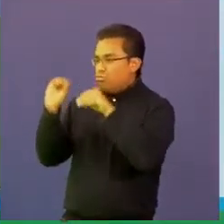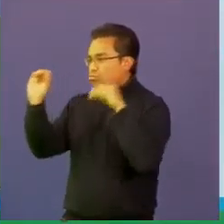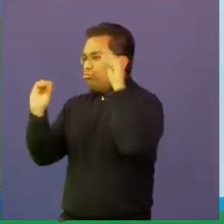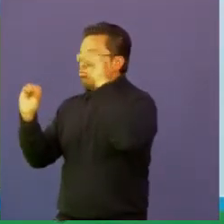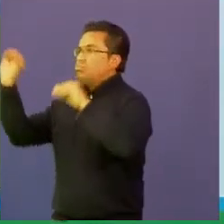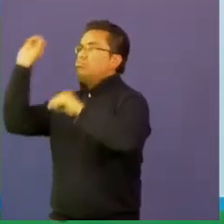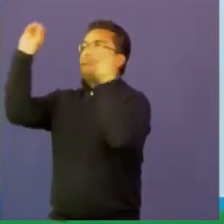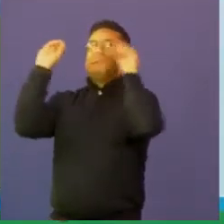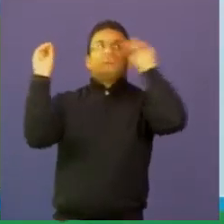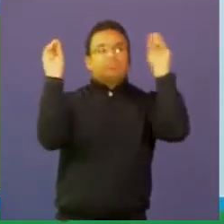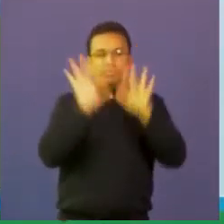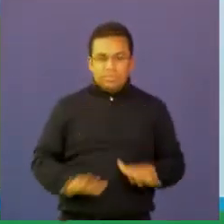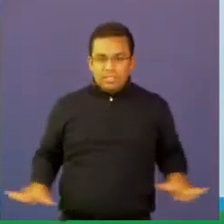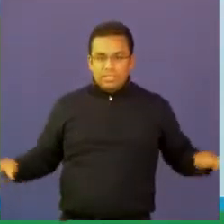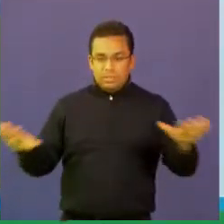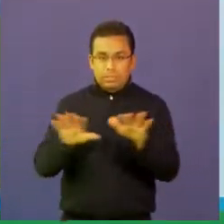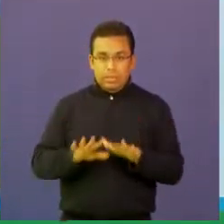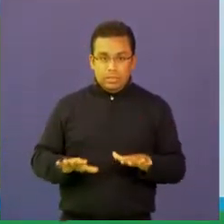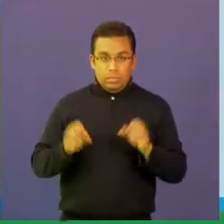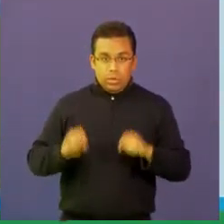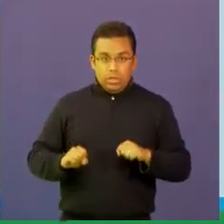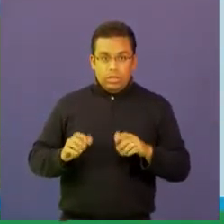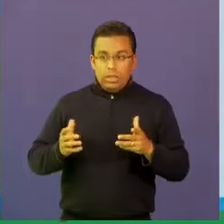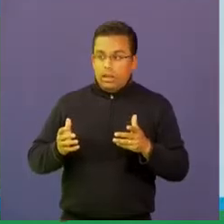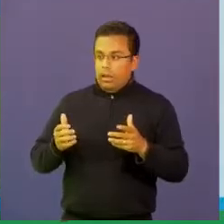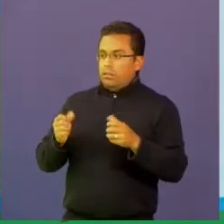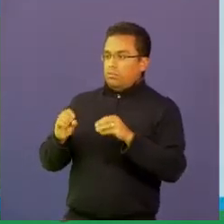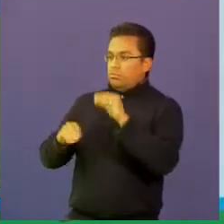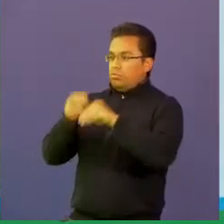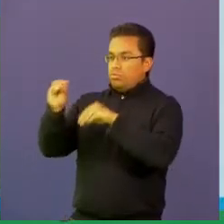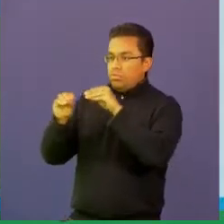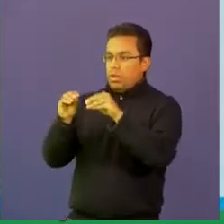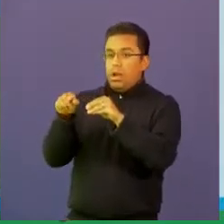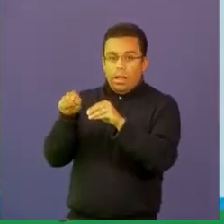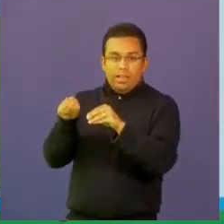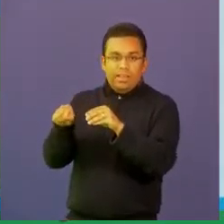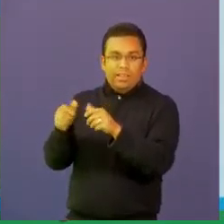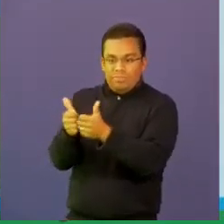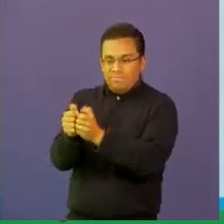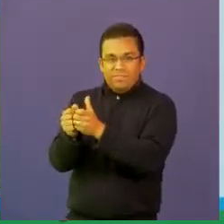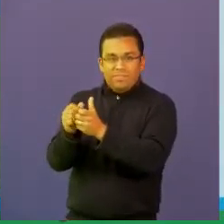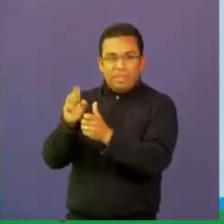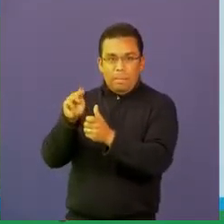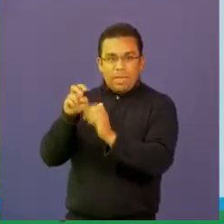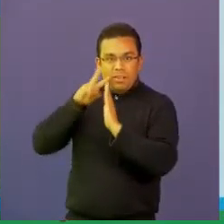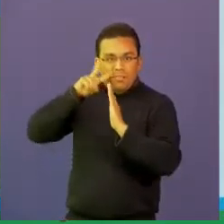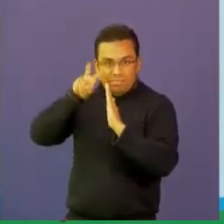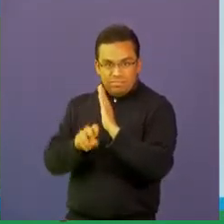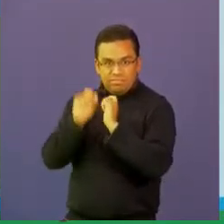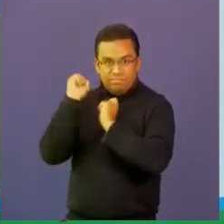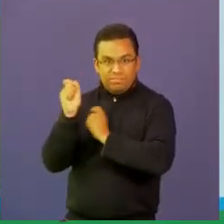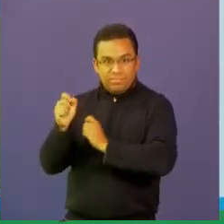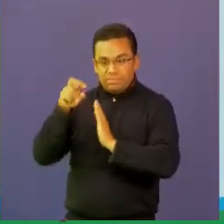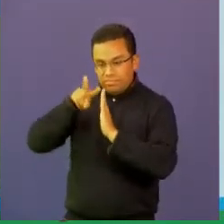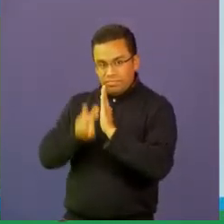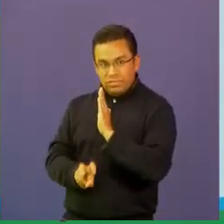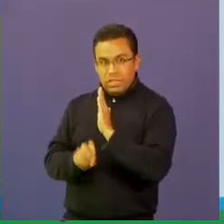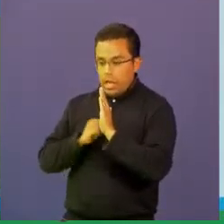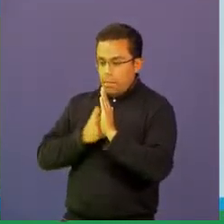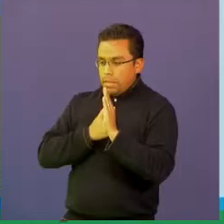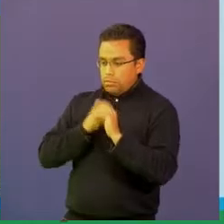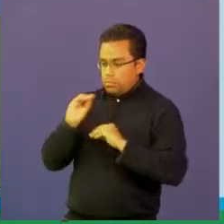a generar un proyecto donde pudiera trabajarse a través de Minecraft, por ejemplo, empezar a construir